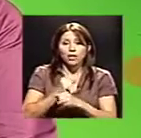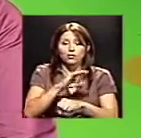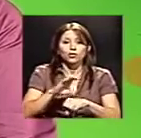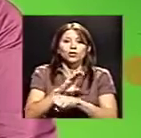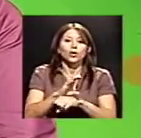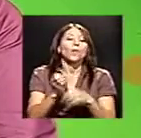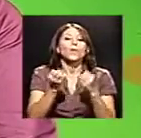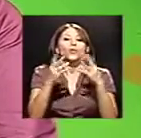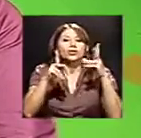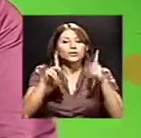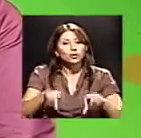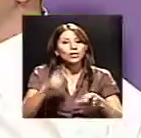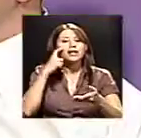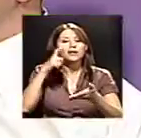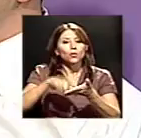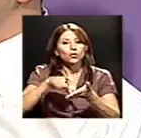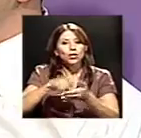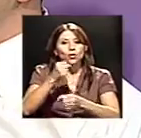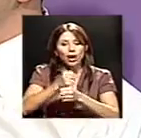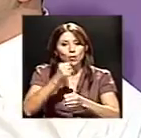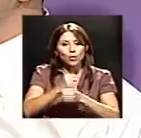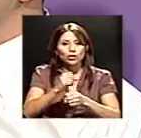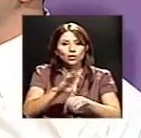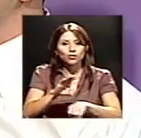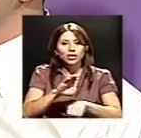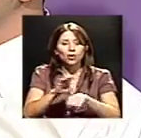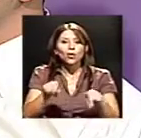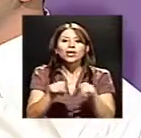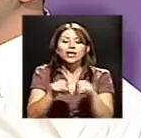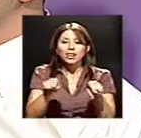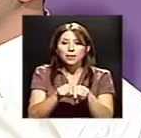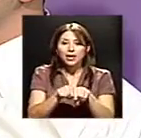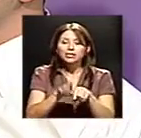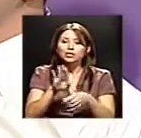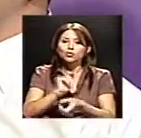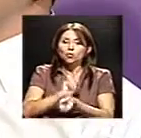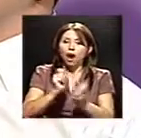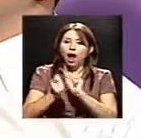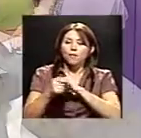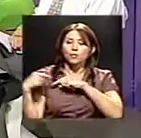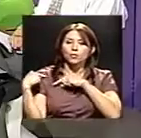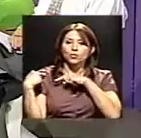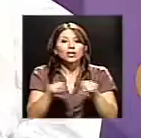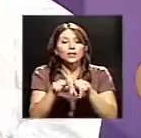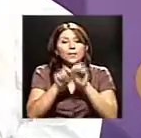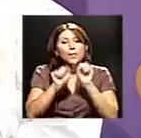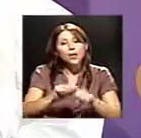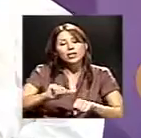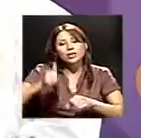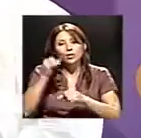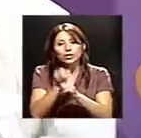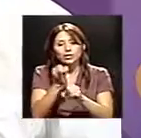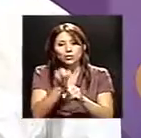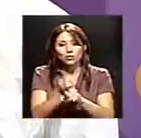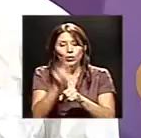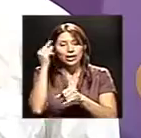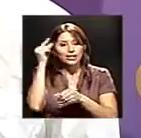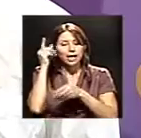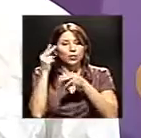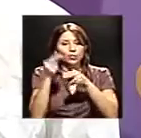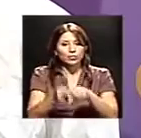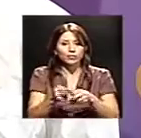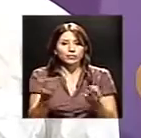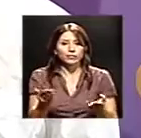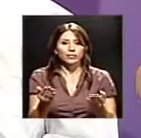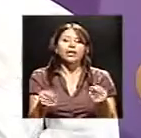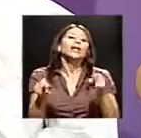que realmente han reconocido la labor del Consejo y además el giro que ha tomado en los últimos años nuestras acciones. También otra acotación que nos hicieron